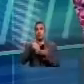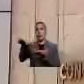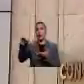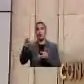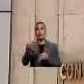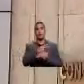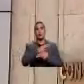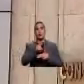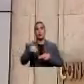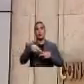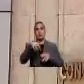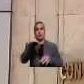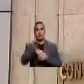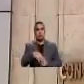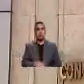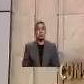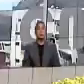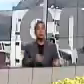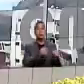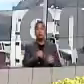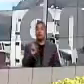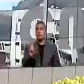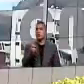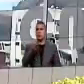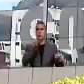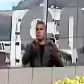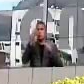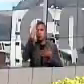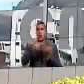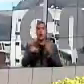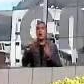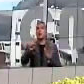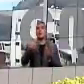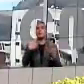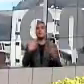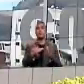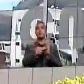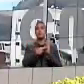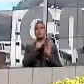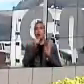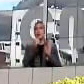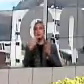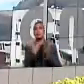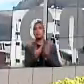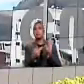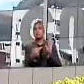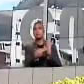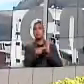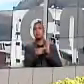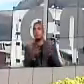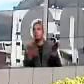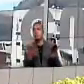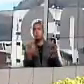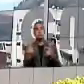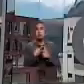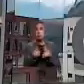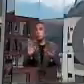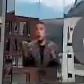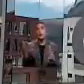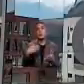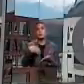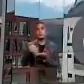por el Consejo Nacional Electoral. El organismo explicó que no subsanó las inconsistencias detectadas, al igual que el resto de